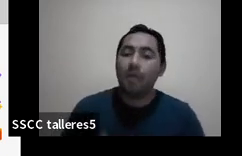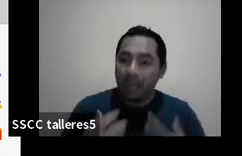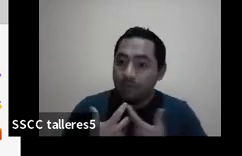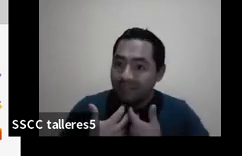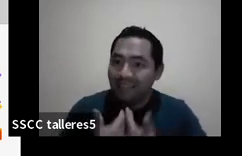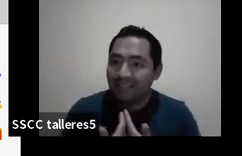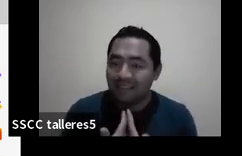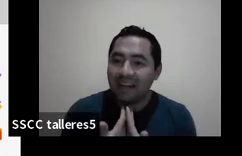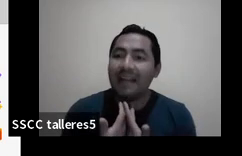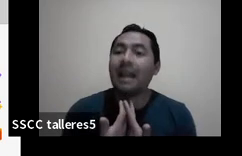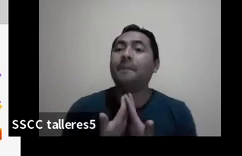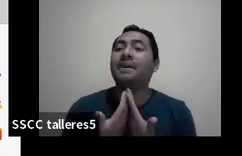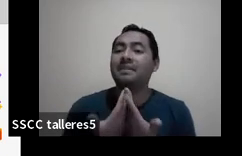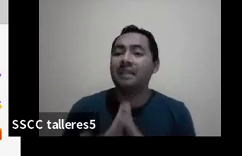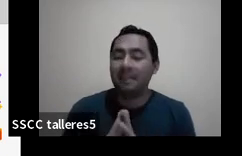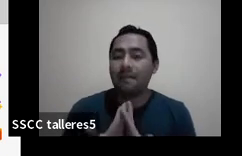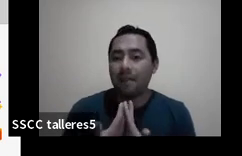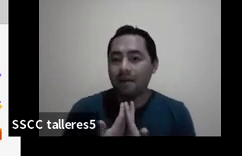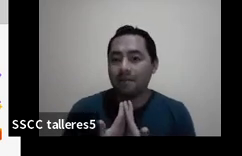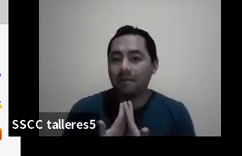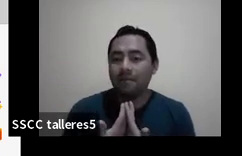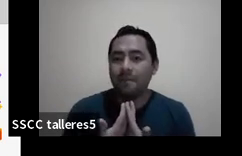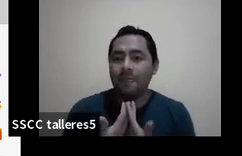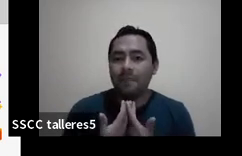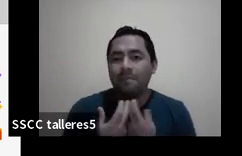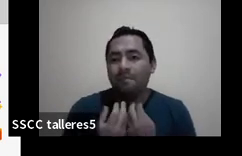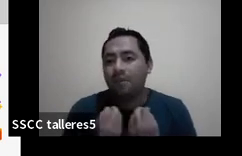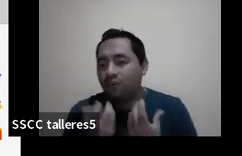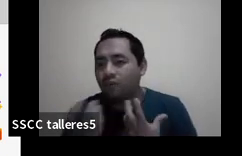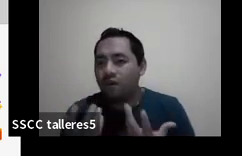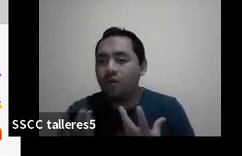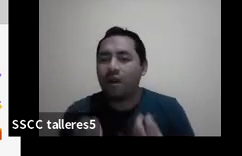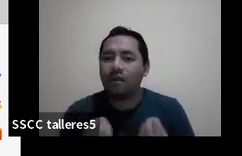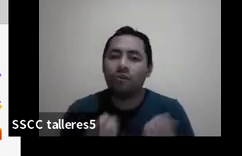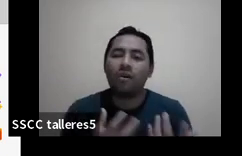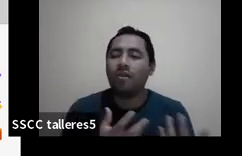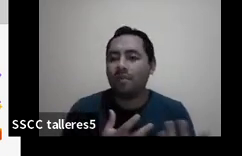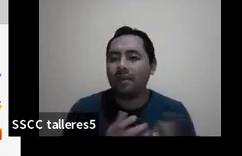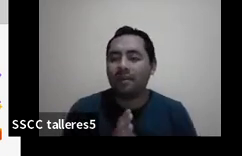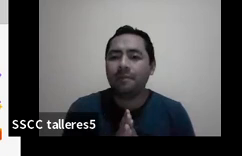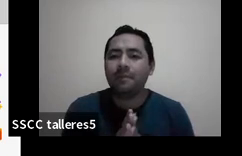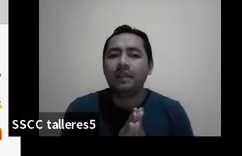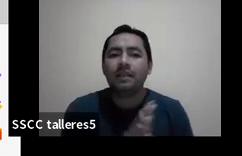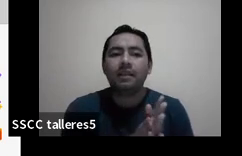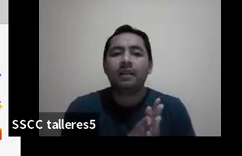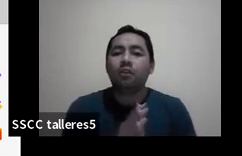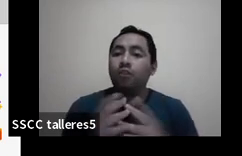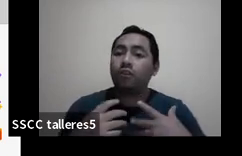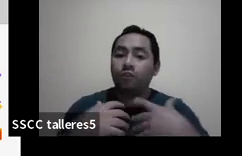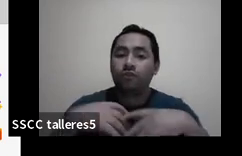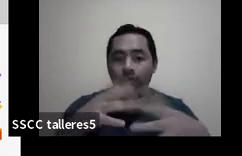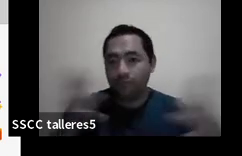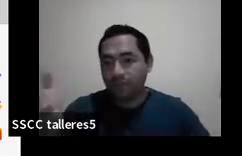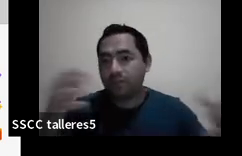¿ya? Ellos sí tendrían la capacidad de hablar, ¿no? Pero no lo han logrado aprender.